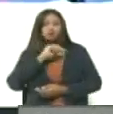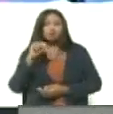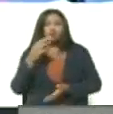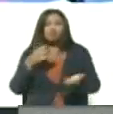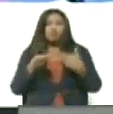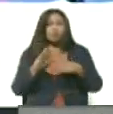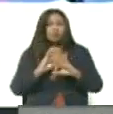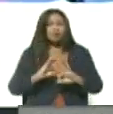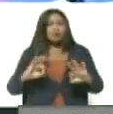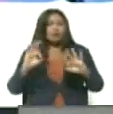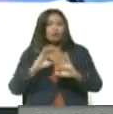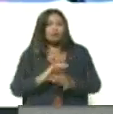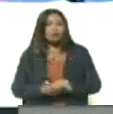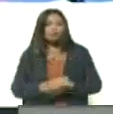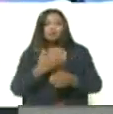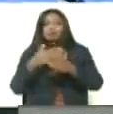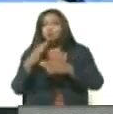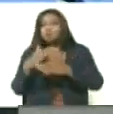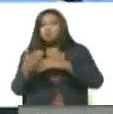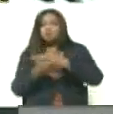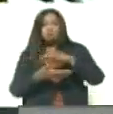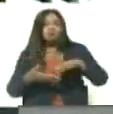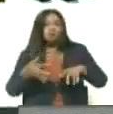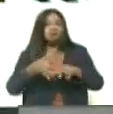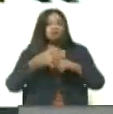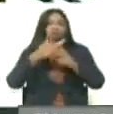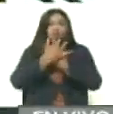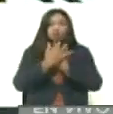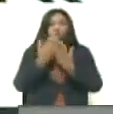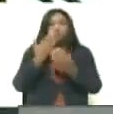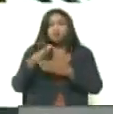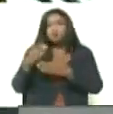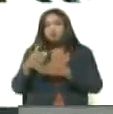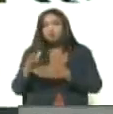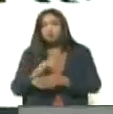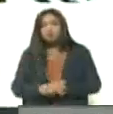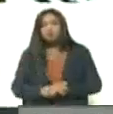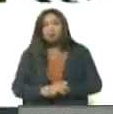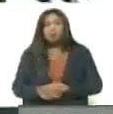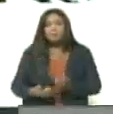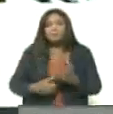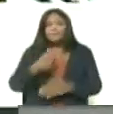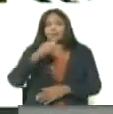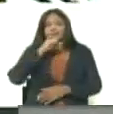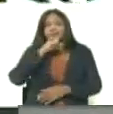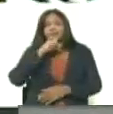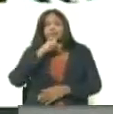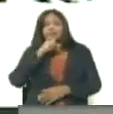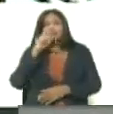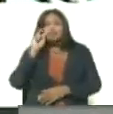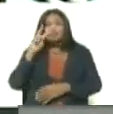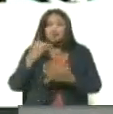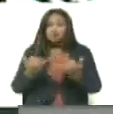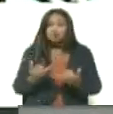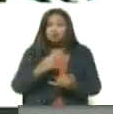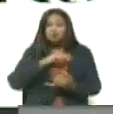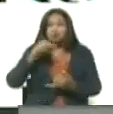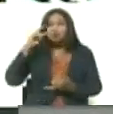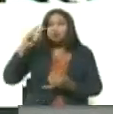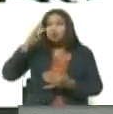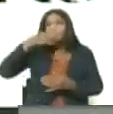ir, sea cual sea la circunstancia. Por más difícil que sea, aquí hay un